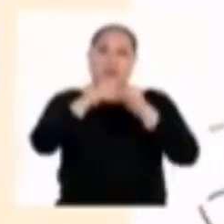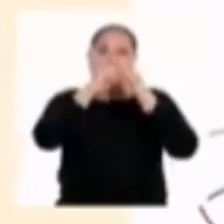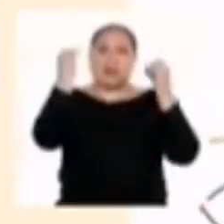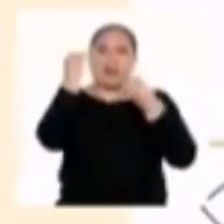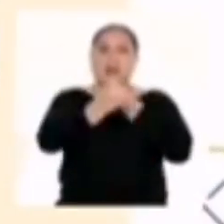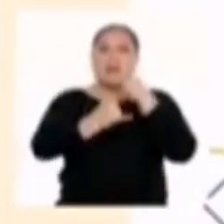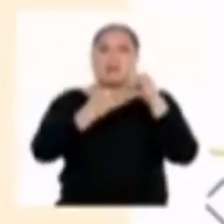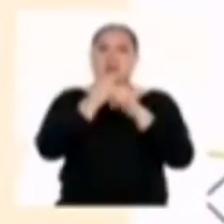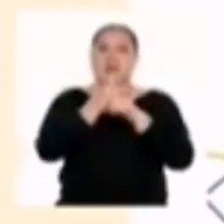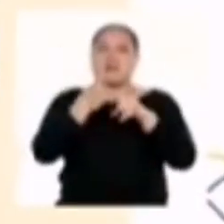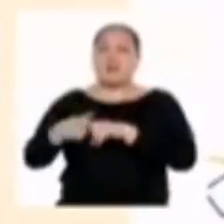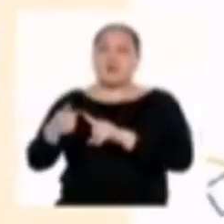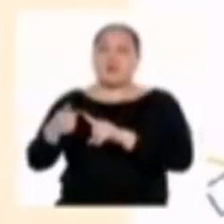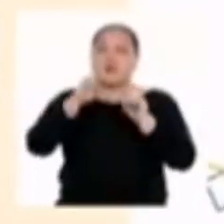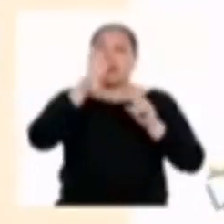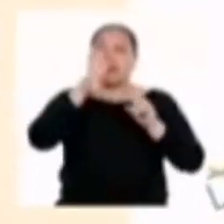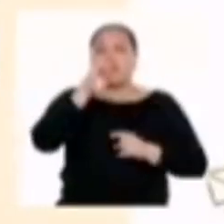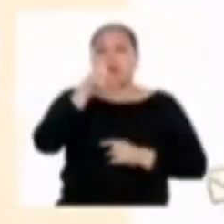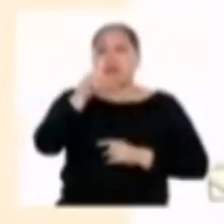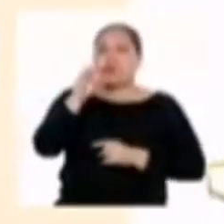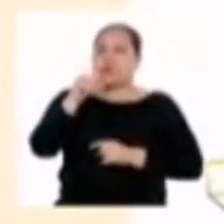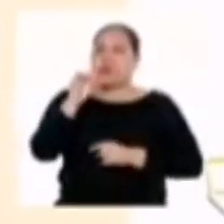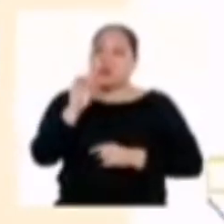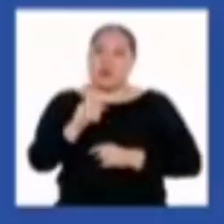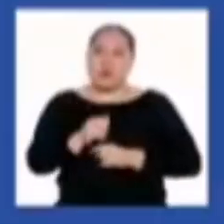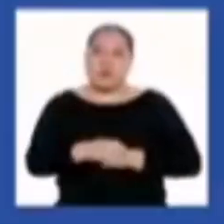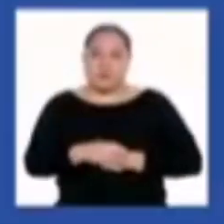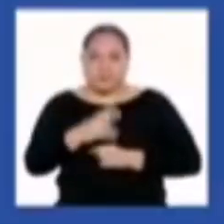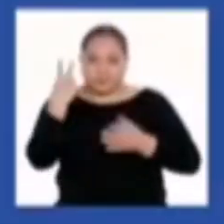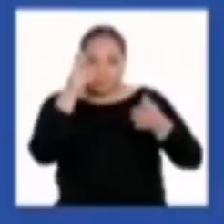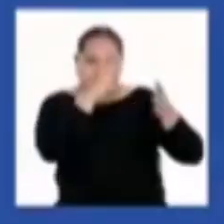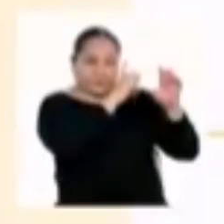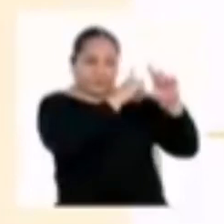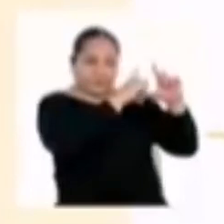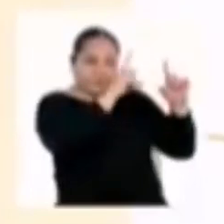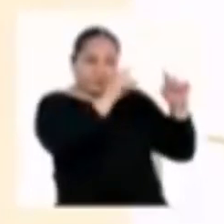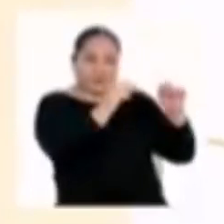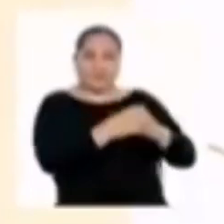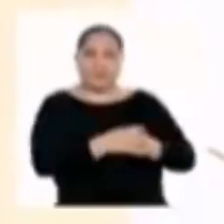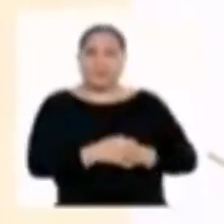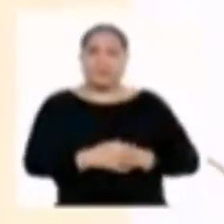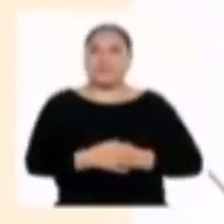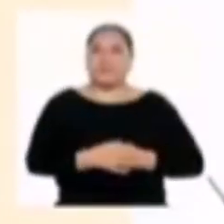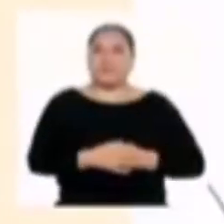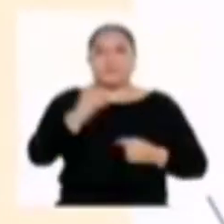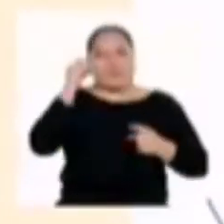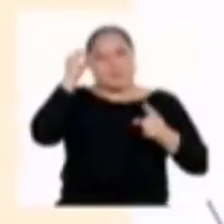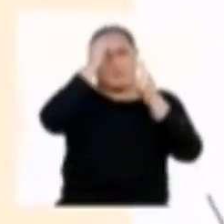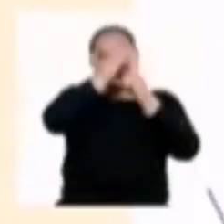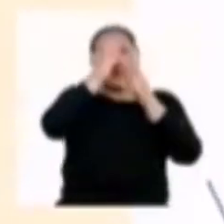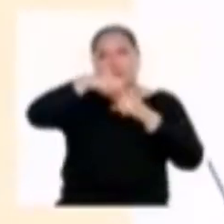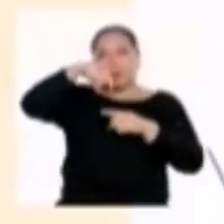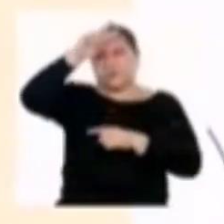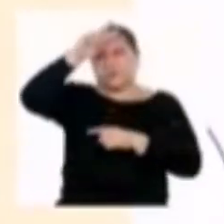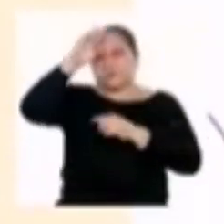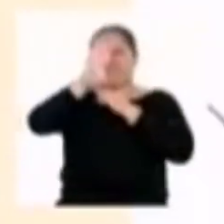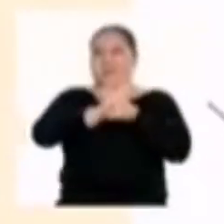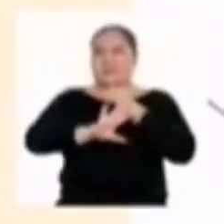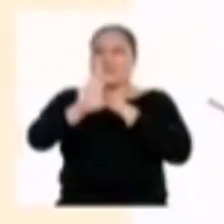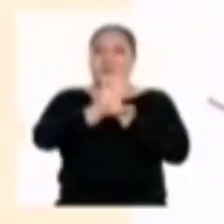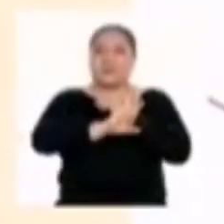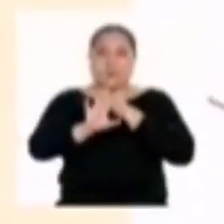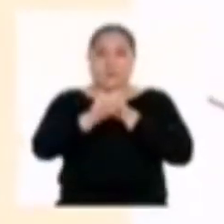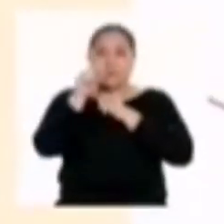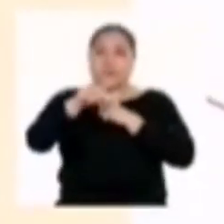Internacional de la Diversidad Biológica. Leamos el primer párrafo. Retos del Perú sobre la protección de su